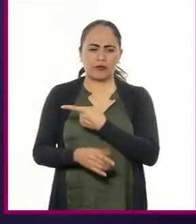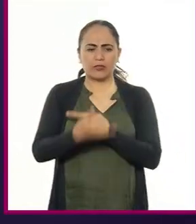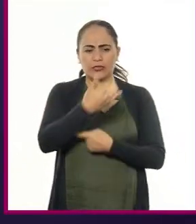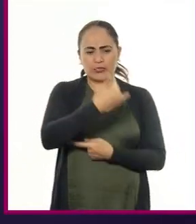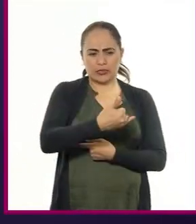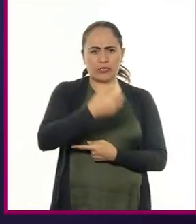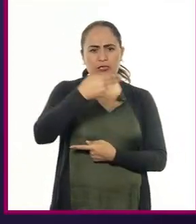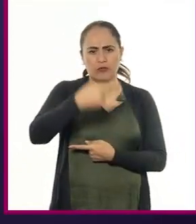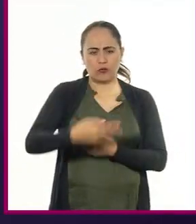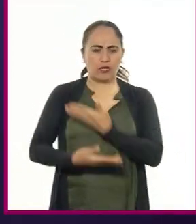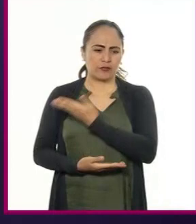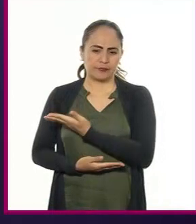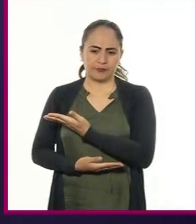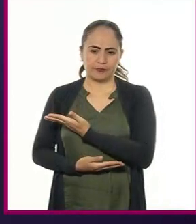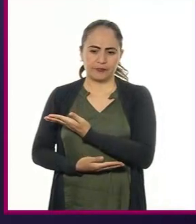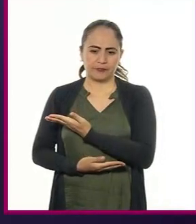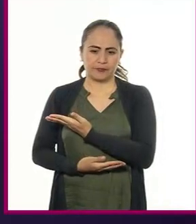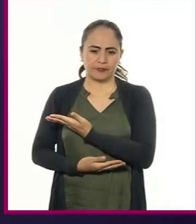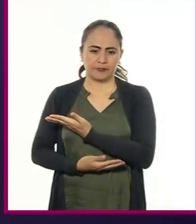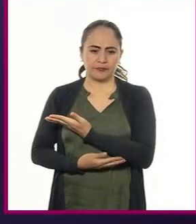igual a